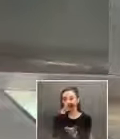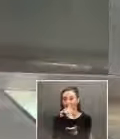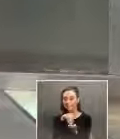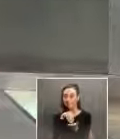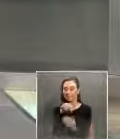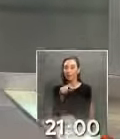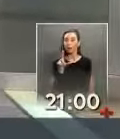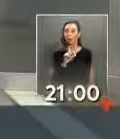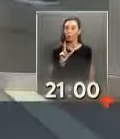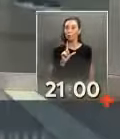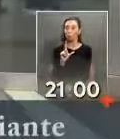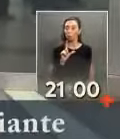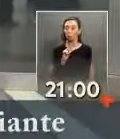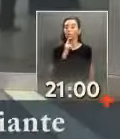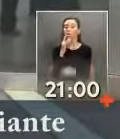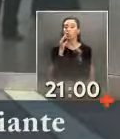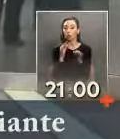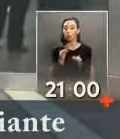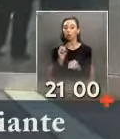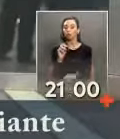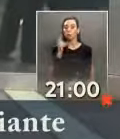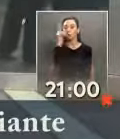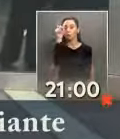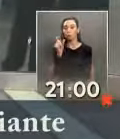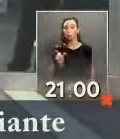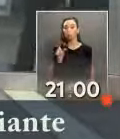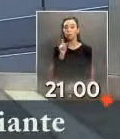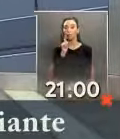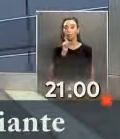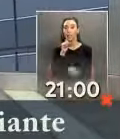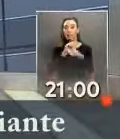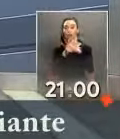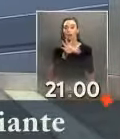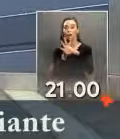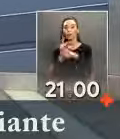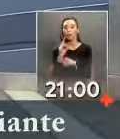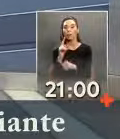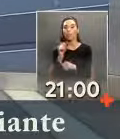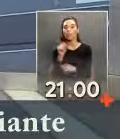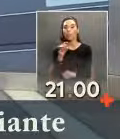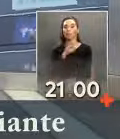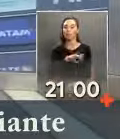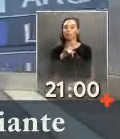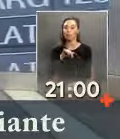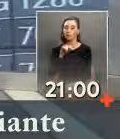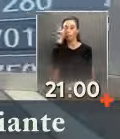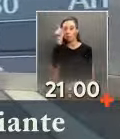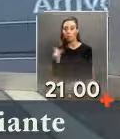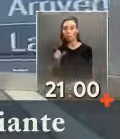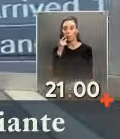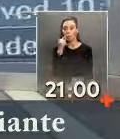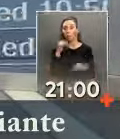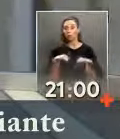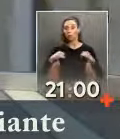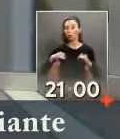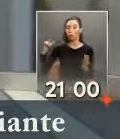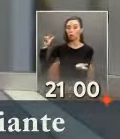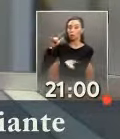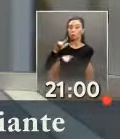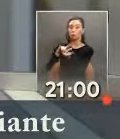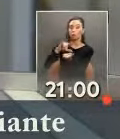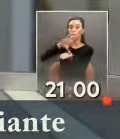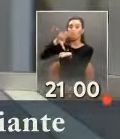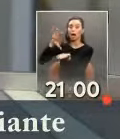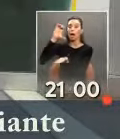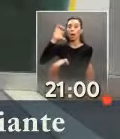este lunes se confirmó el segundo caso con variante Delta en nuestro país. Se trata de un joven que venía desde Europa por